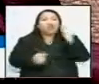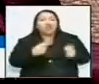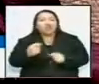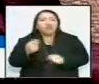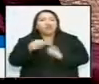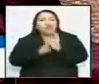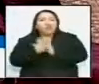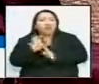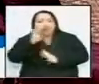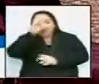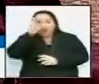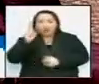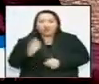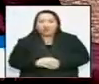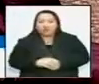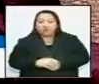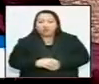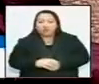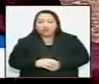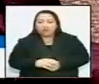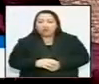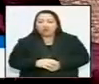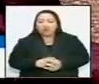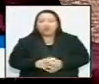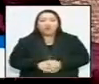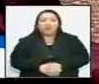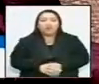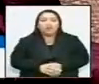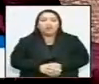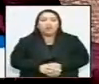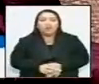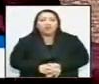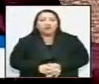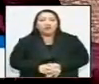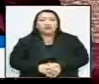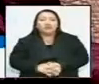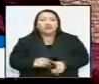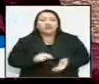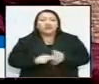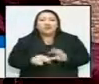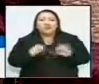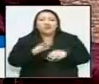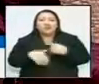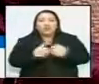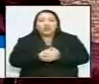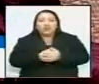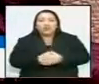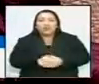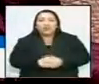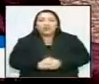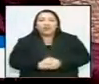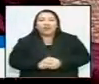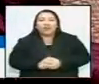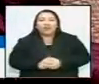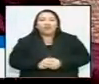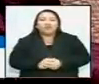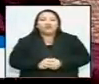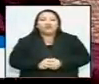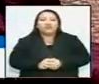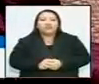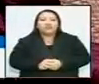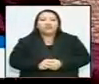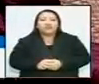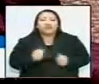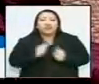y el progreso del Cusco. Los medios de comunicación, por supuesto, me atacaron. El presidente en ese momento,